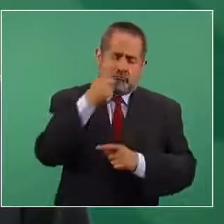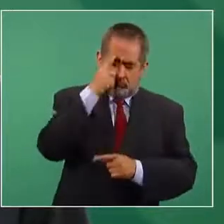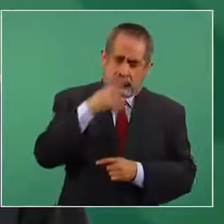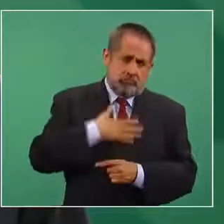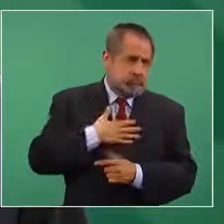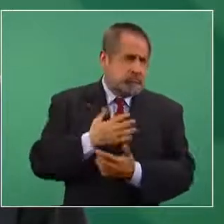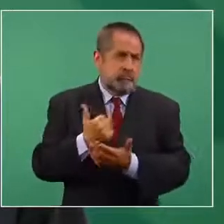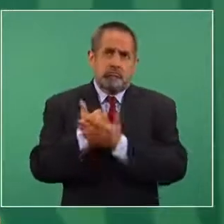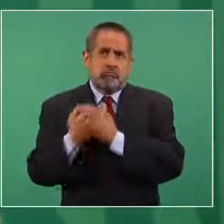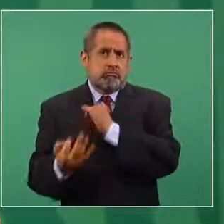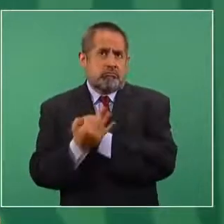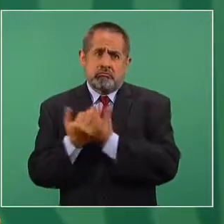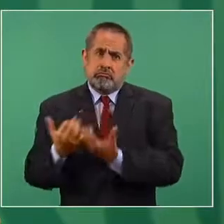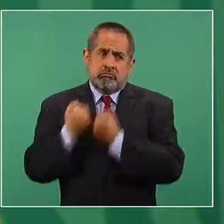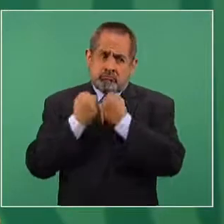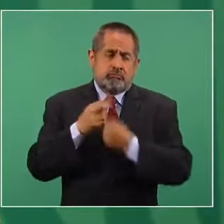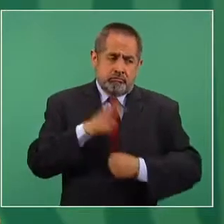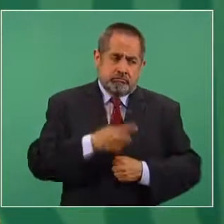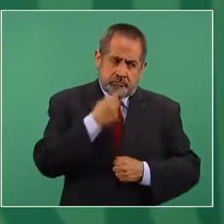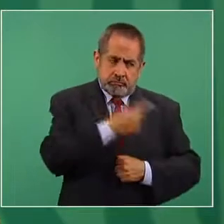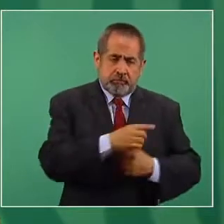al presidente Biden